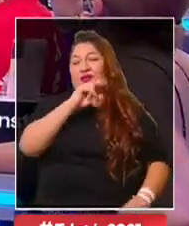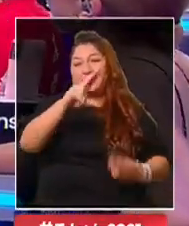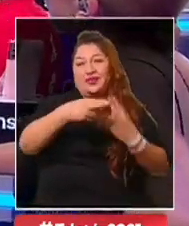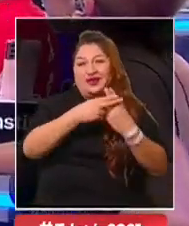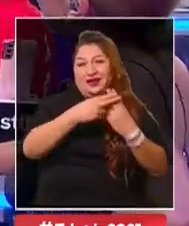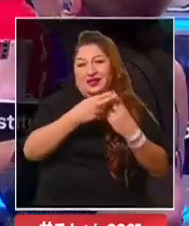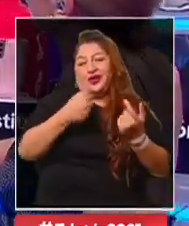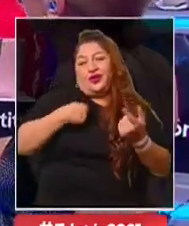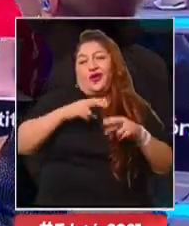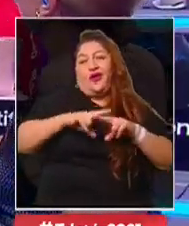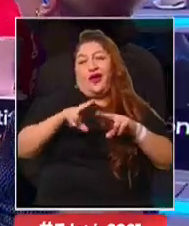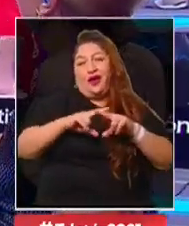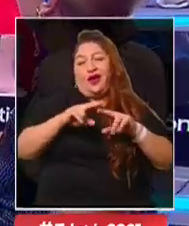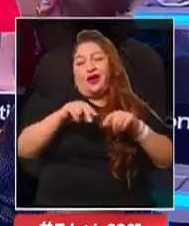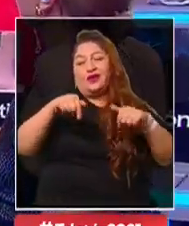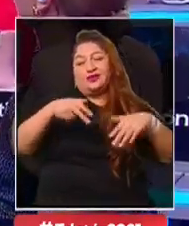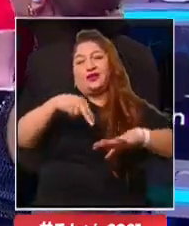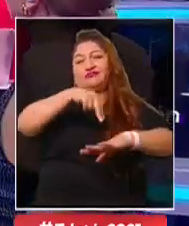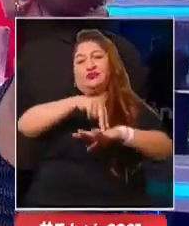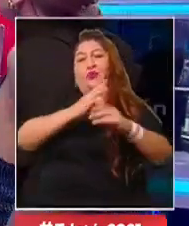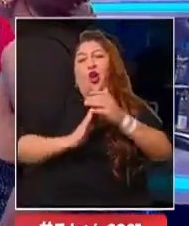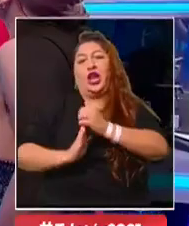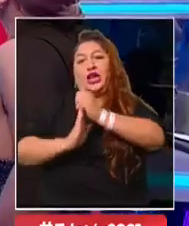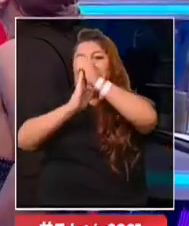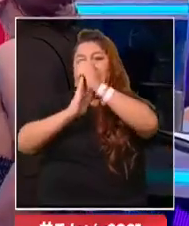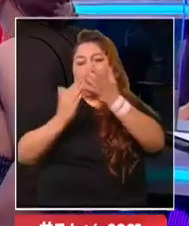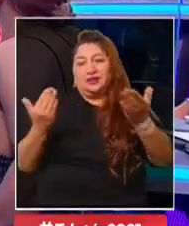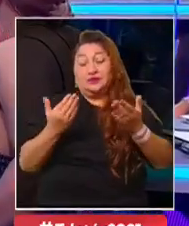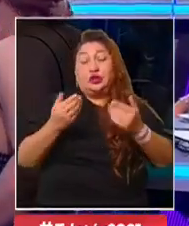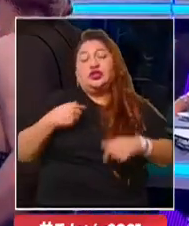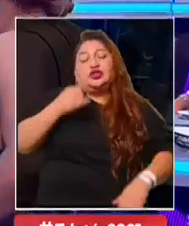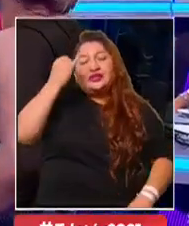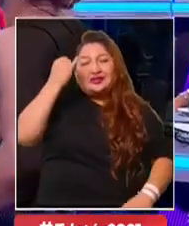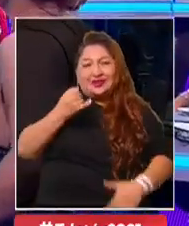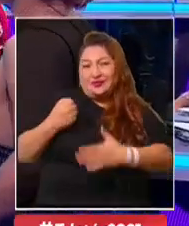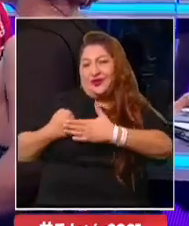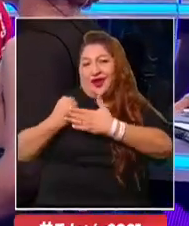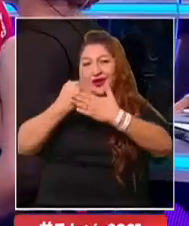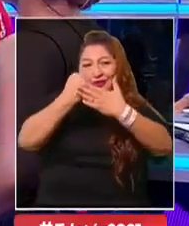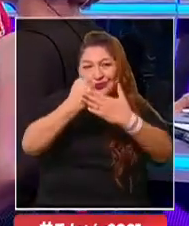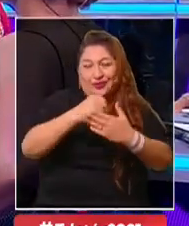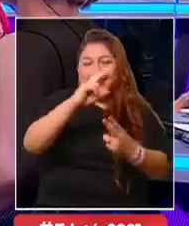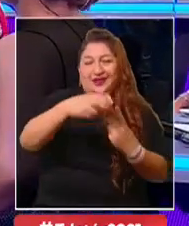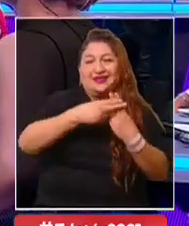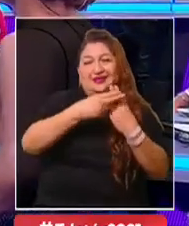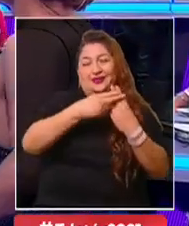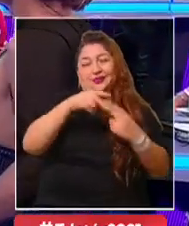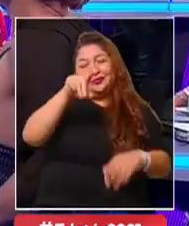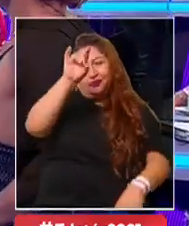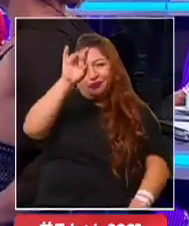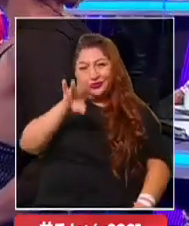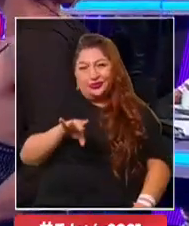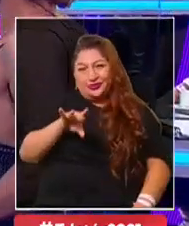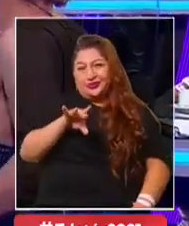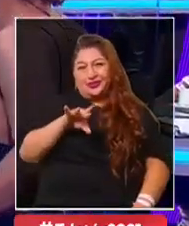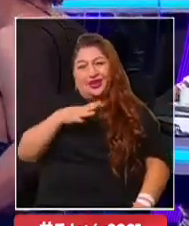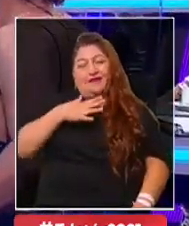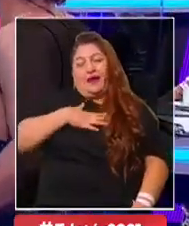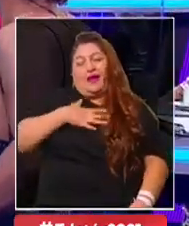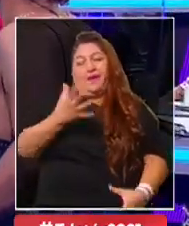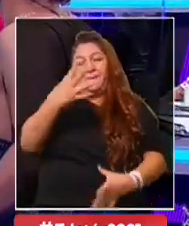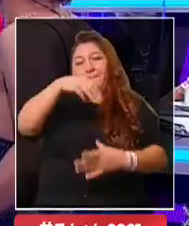de esta manera, liderándola. Siempre voy a colaborar con la Teletón. Esto ha sido, como tú sabes, parte de mi